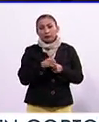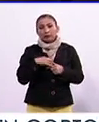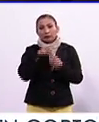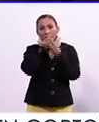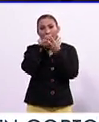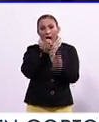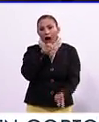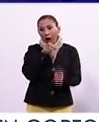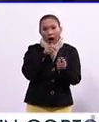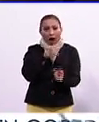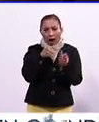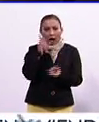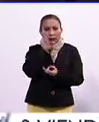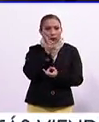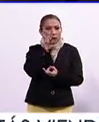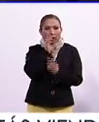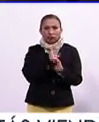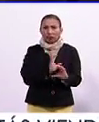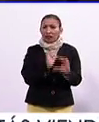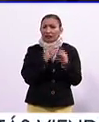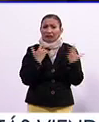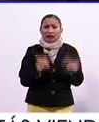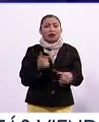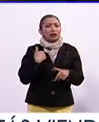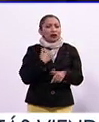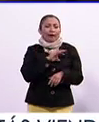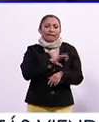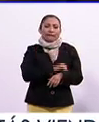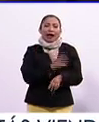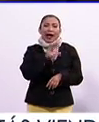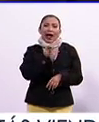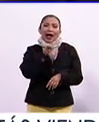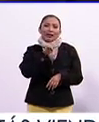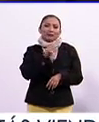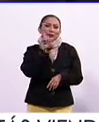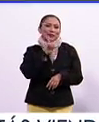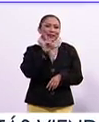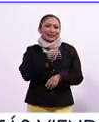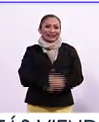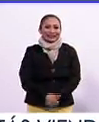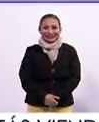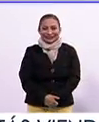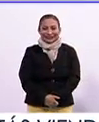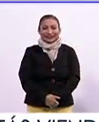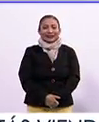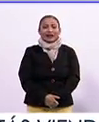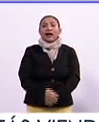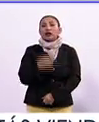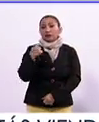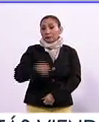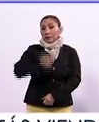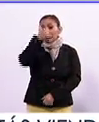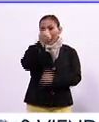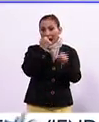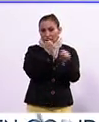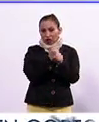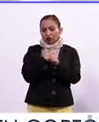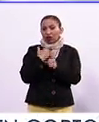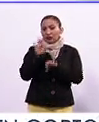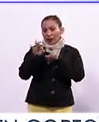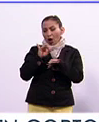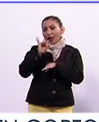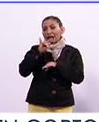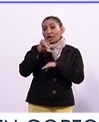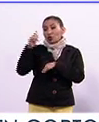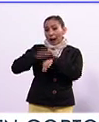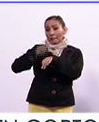dejó impresionado, ¿no? Desde entonces soy un fan de la Callas. En sus primeros años de ingeniería,